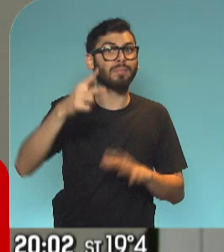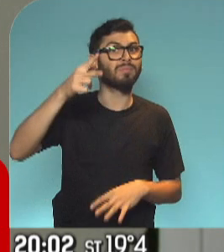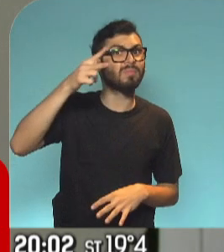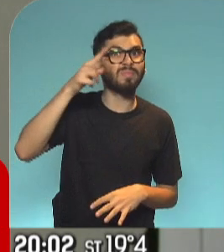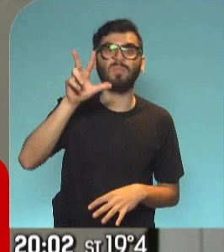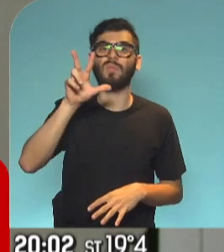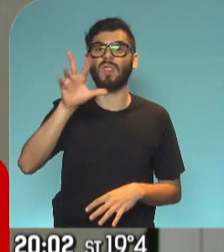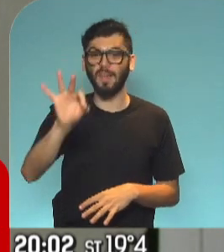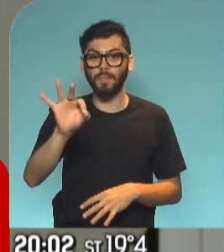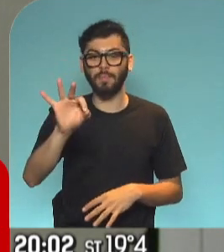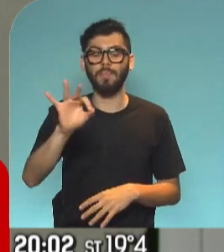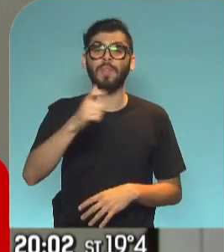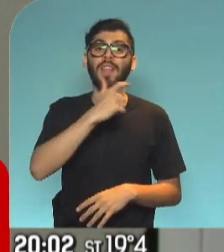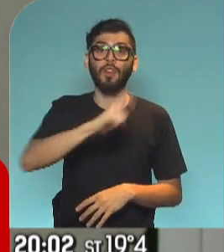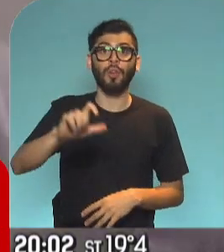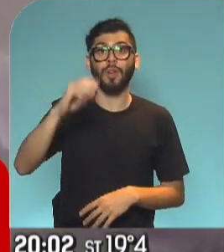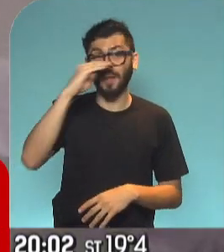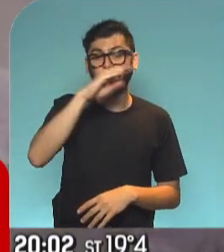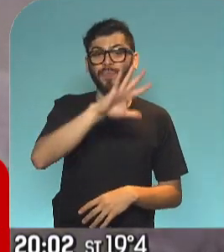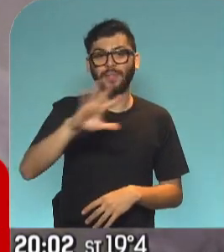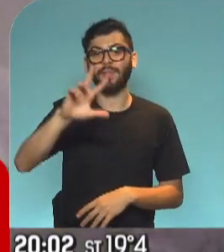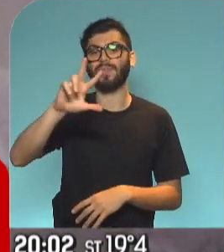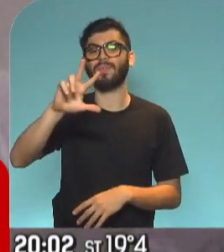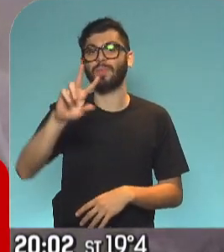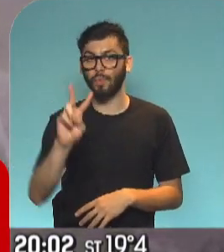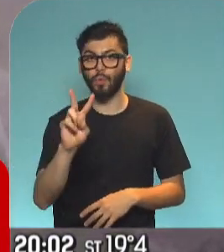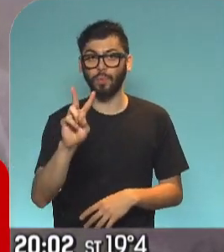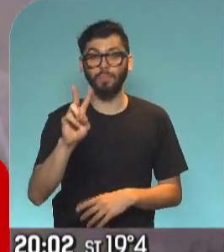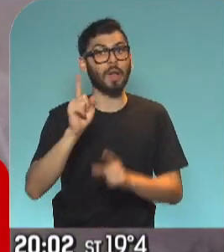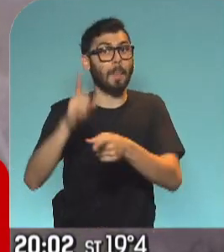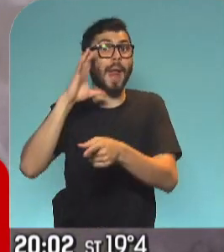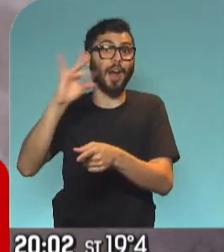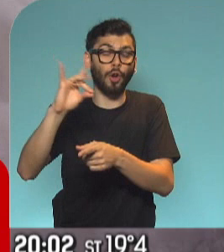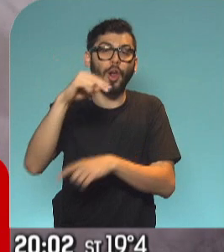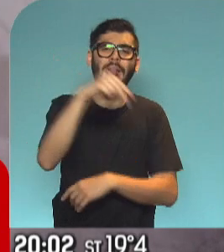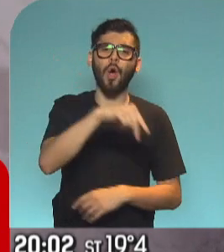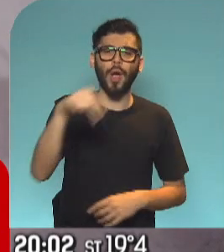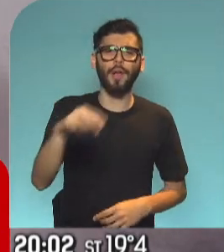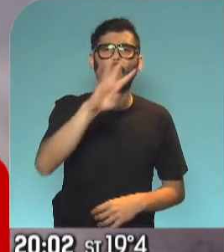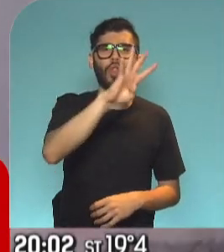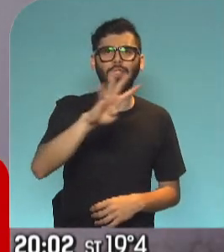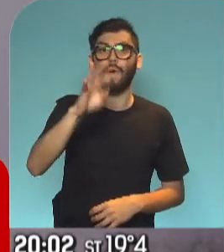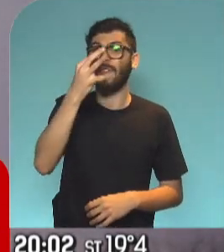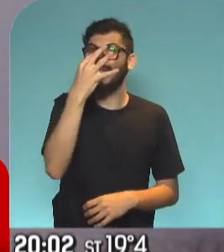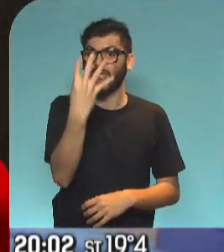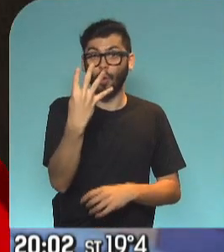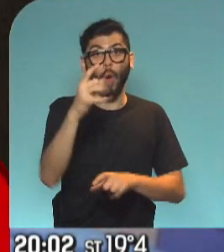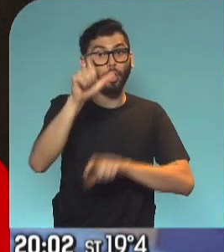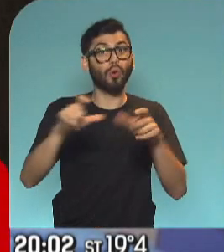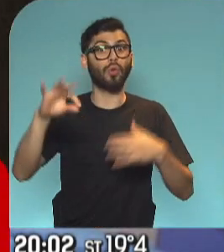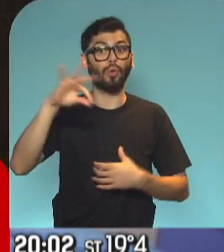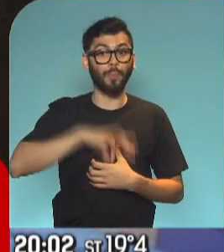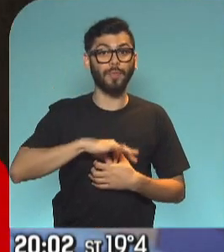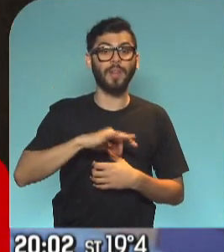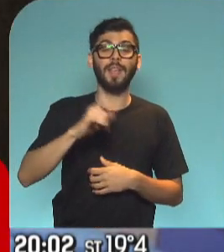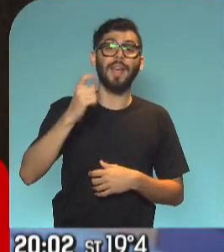830 casos. Río Negro, 532, también con un récord diario. La provincia de Neuquén registra 424 casos positivos.